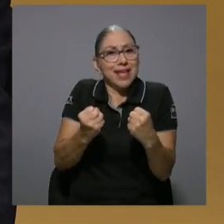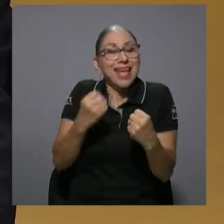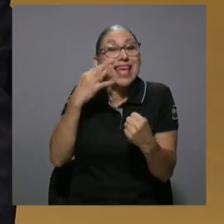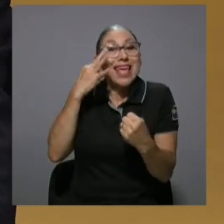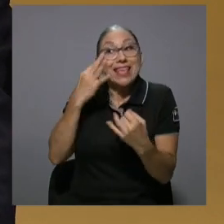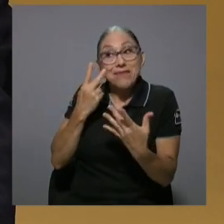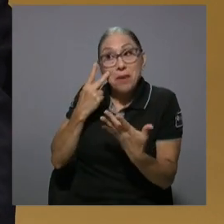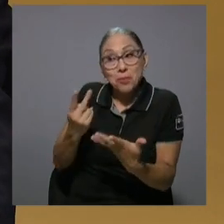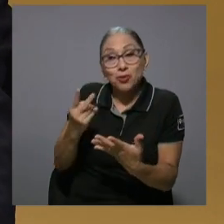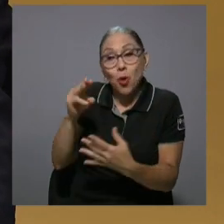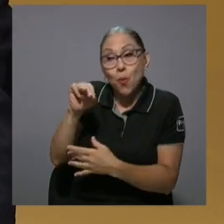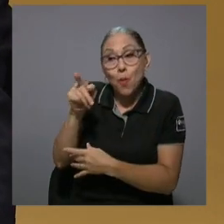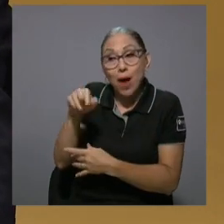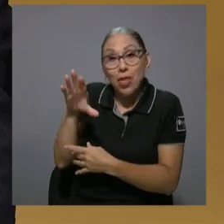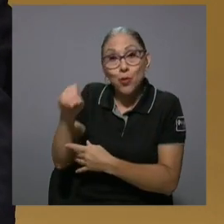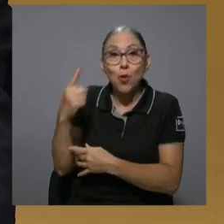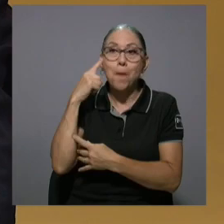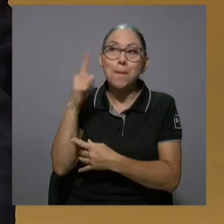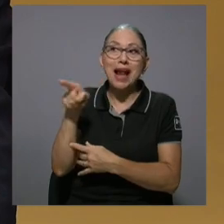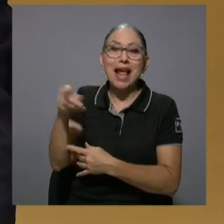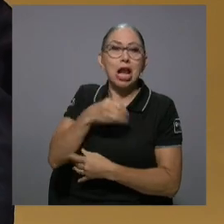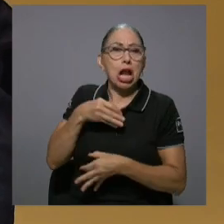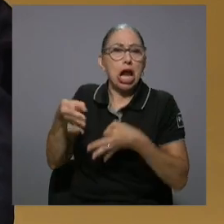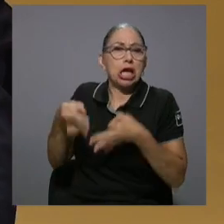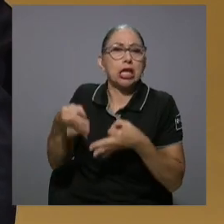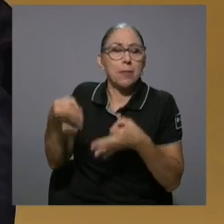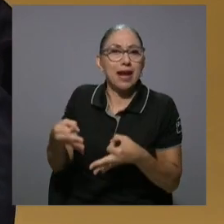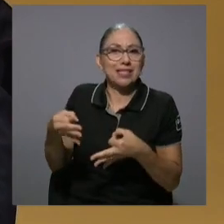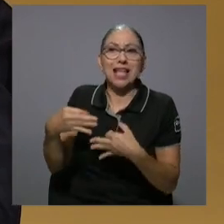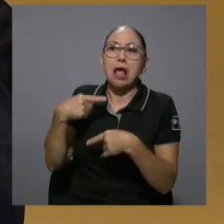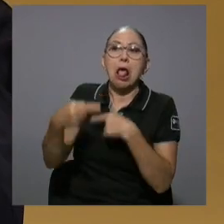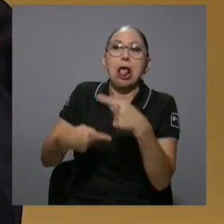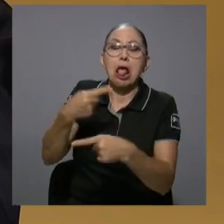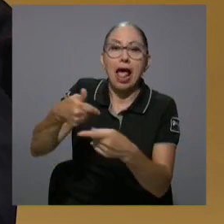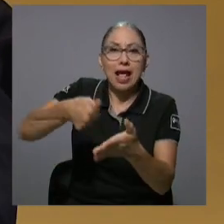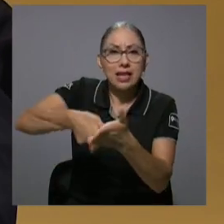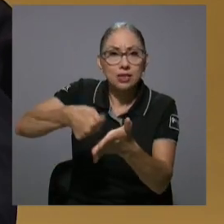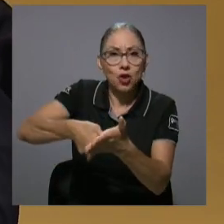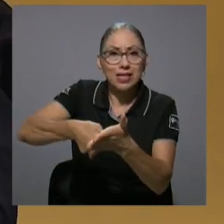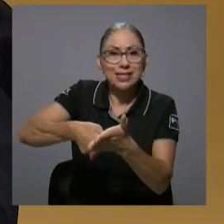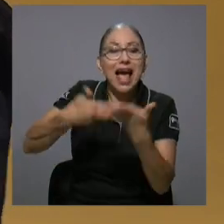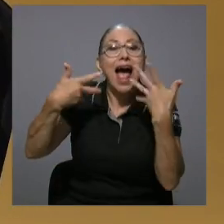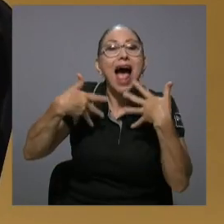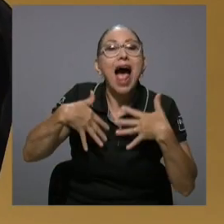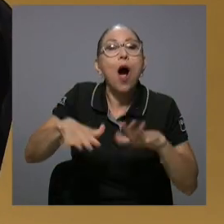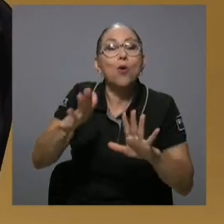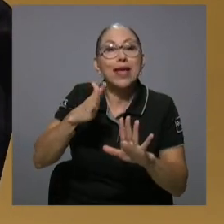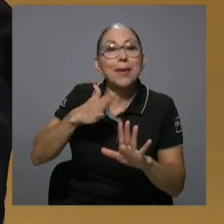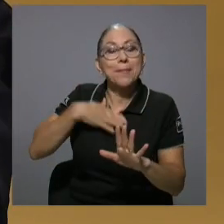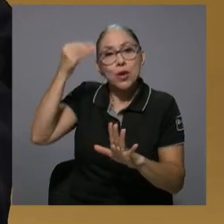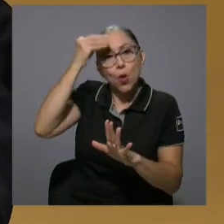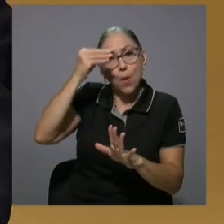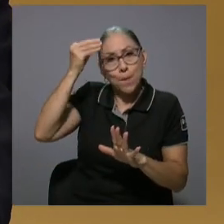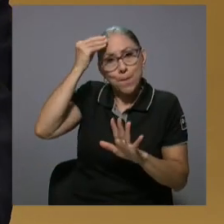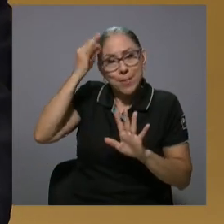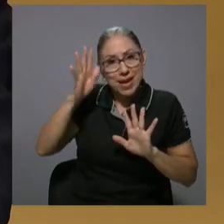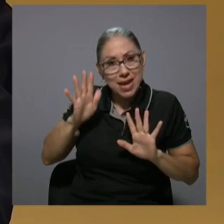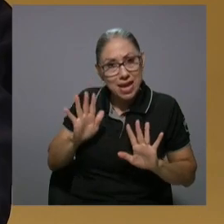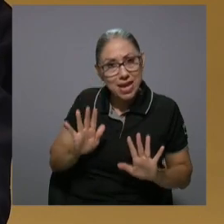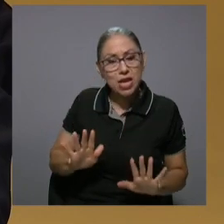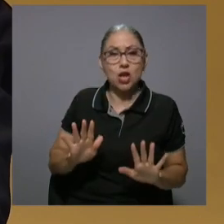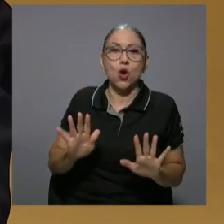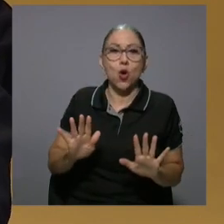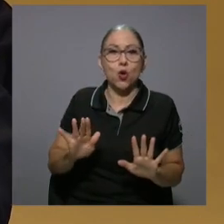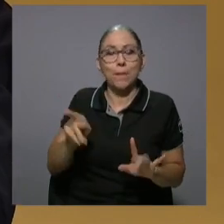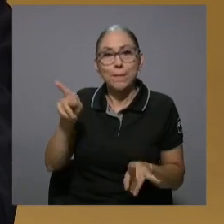a elecciones, aunque sean elecciones que son, desde mi punto de vista, a menos que algo cambie para bien, van a ser